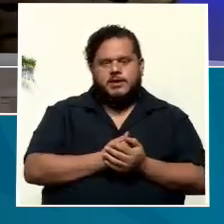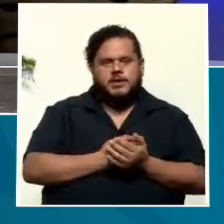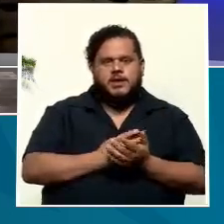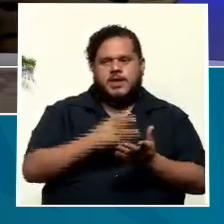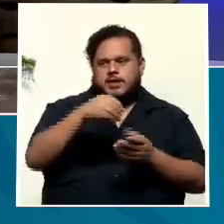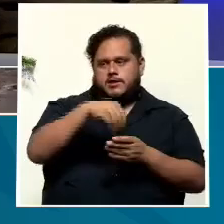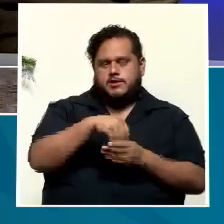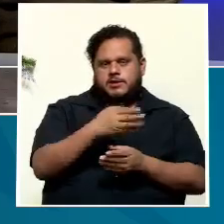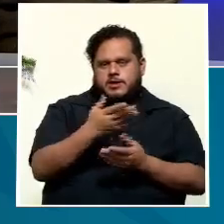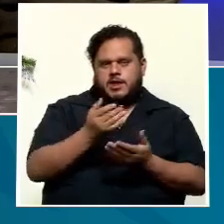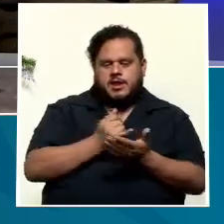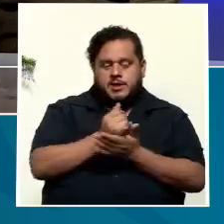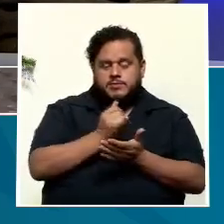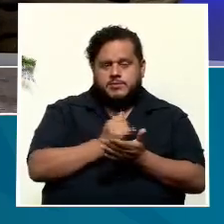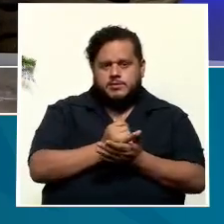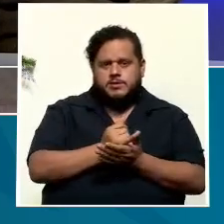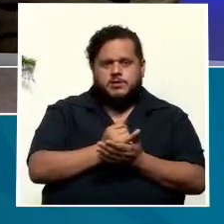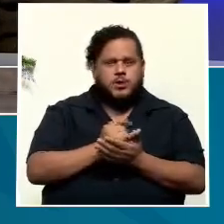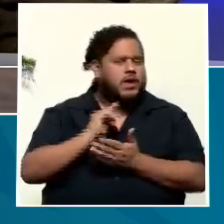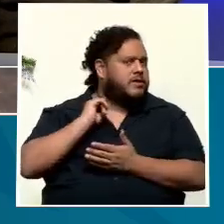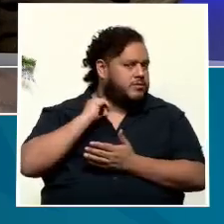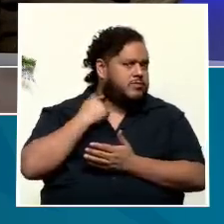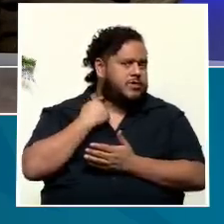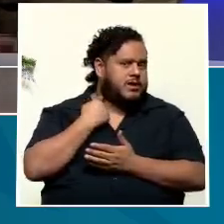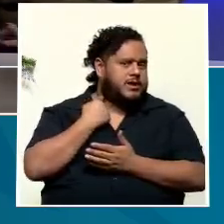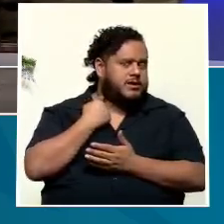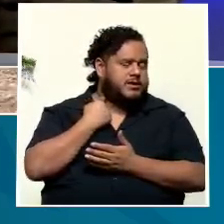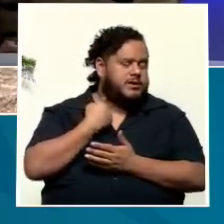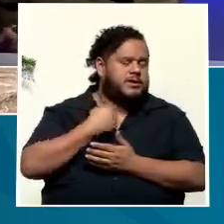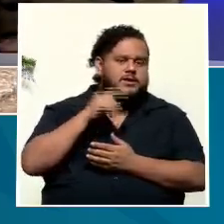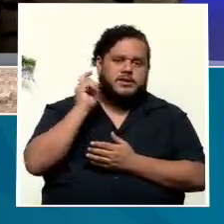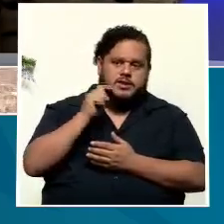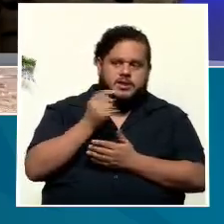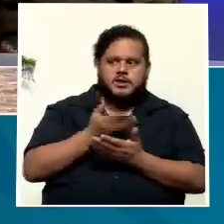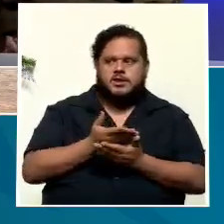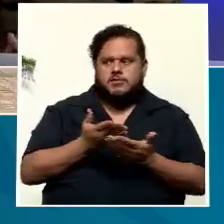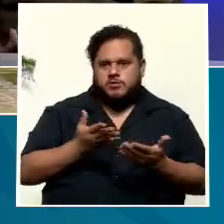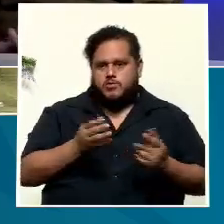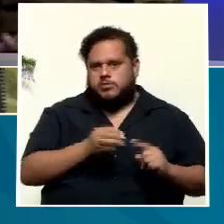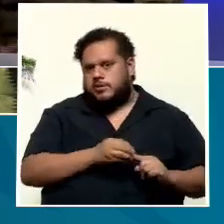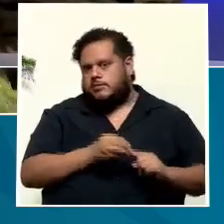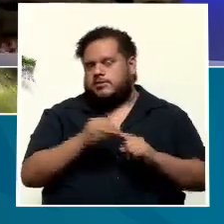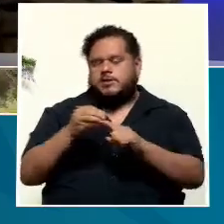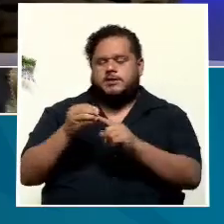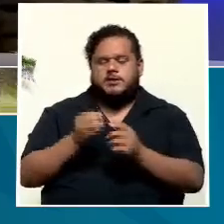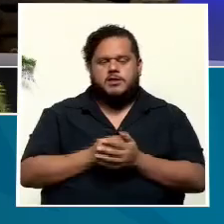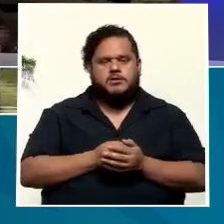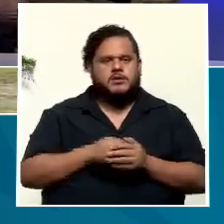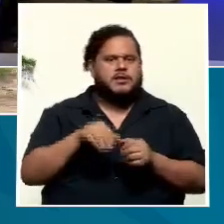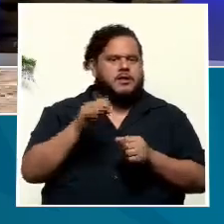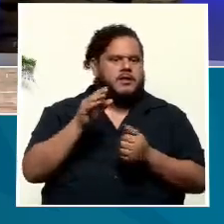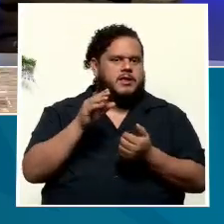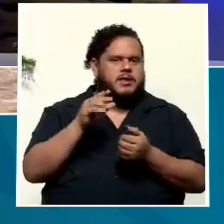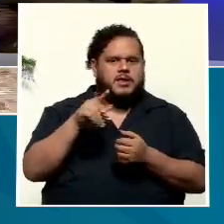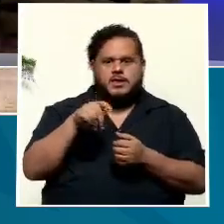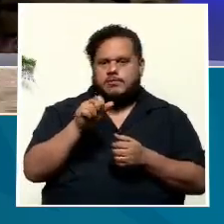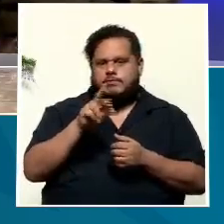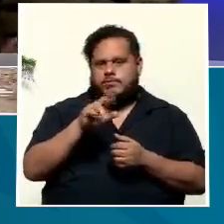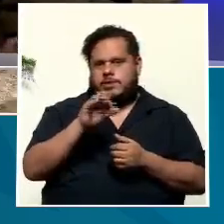es que su investigación es muy cara, ¿verdad? Requiere recursos especializados, peritos,